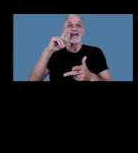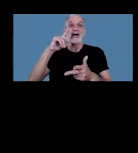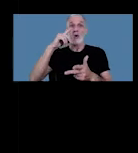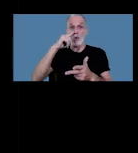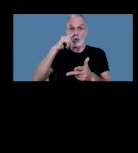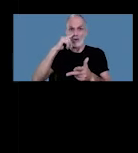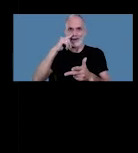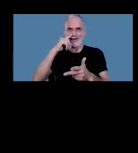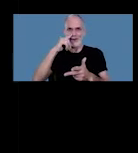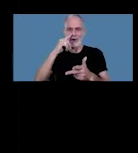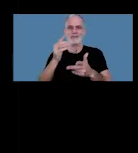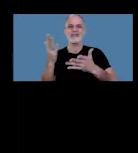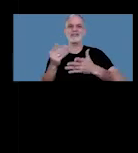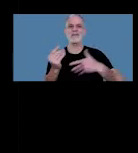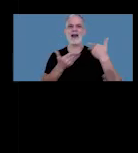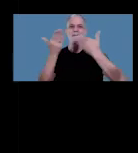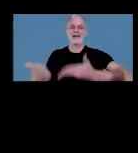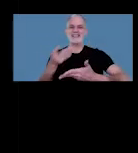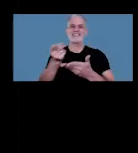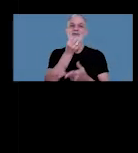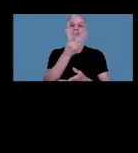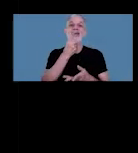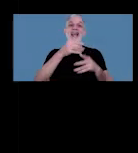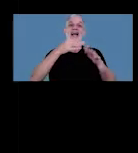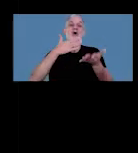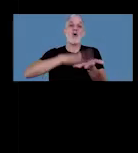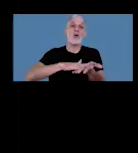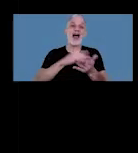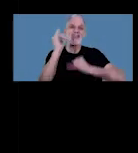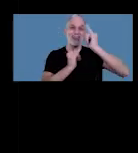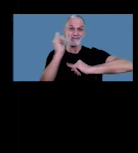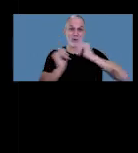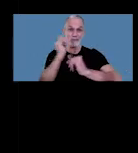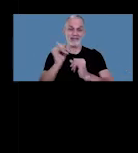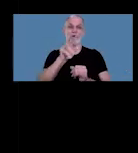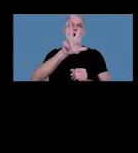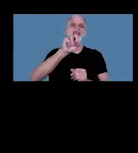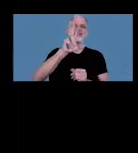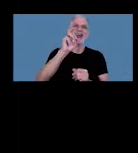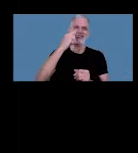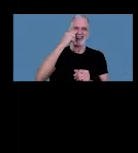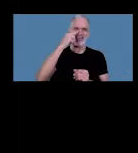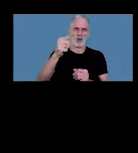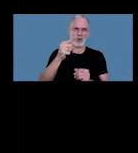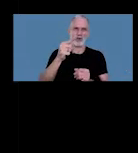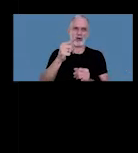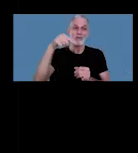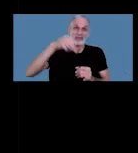lo que es la presentación de la declaración jurada informativa el 30 de junio de este